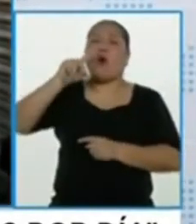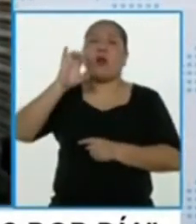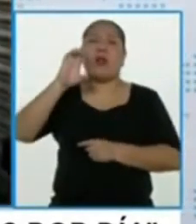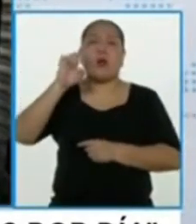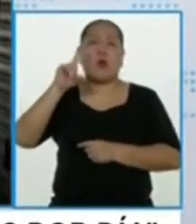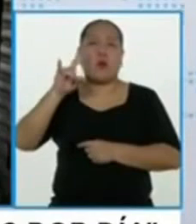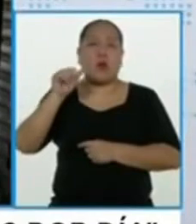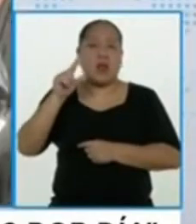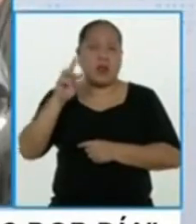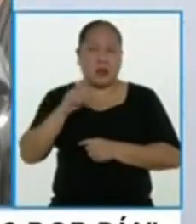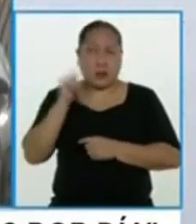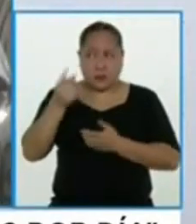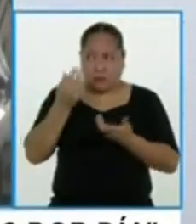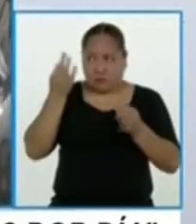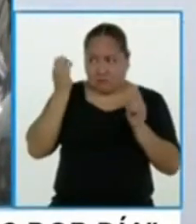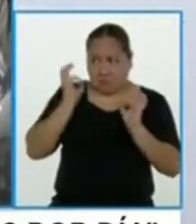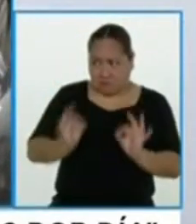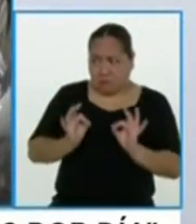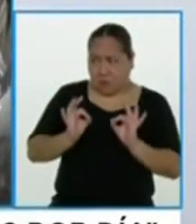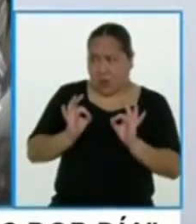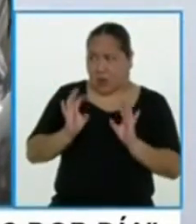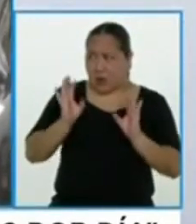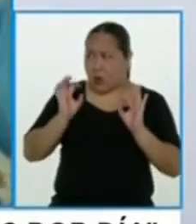son certeras? Confírmenos.